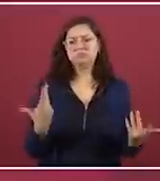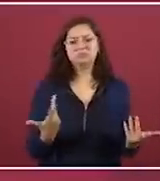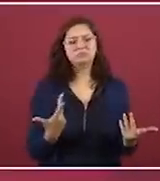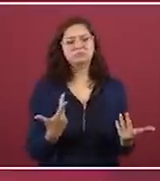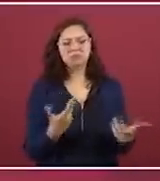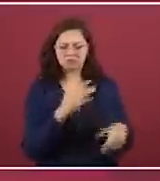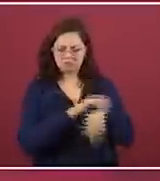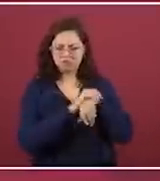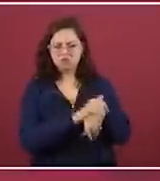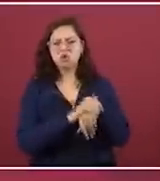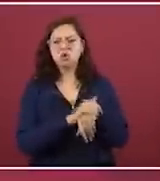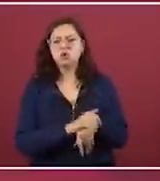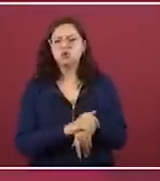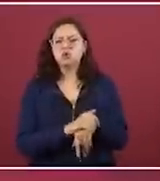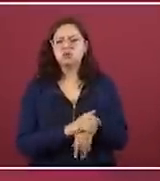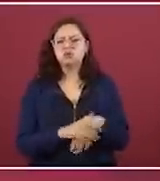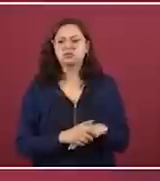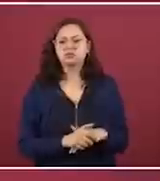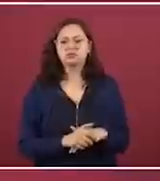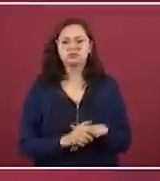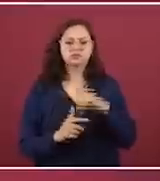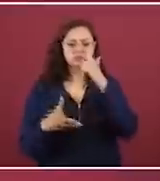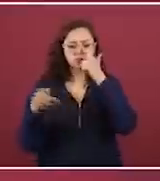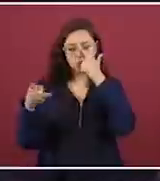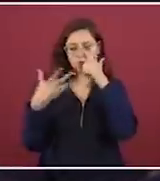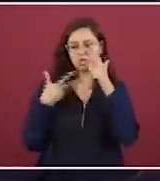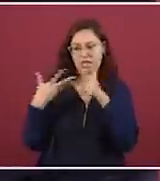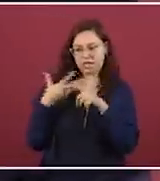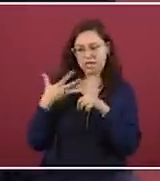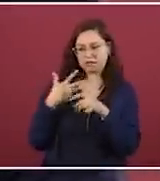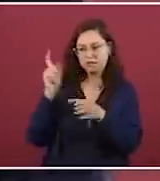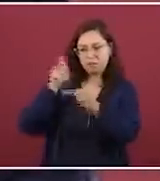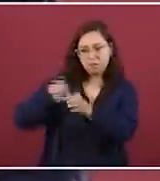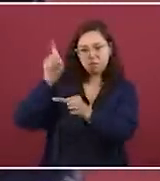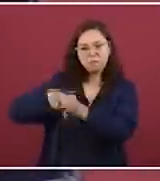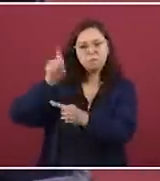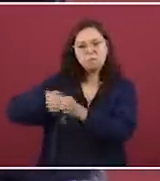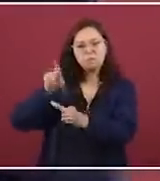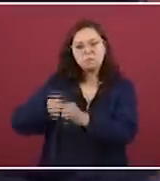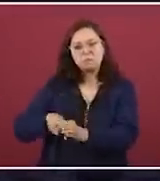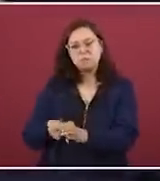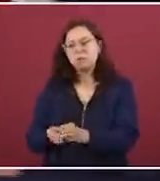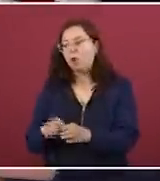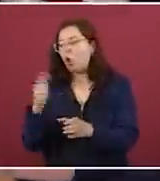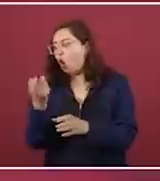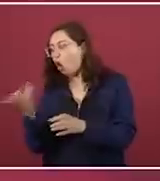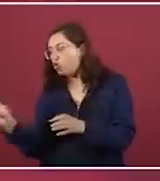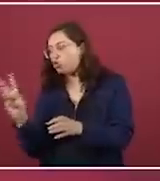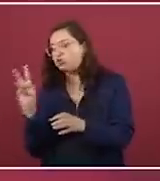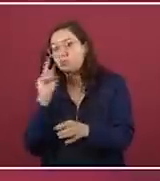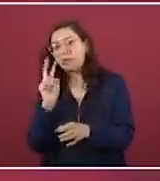te siguen tantos y te ven tantos.